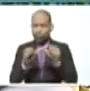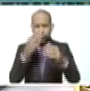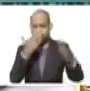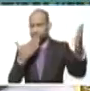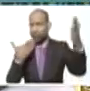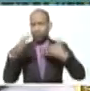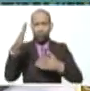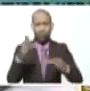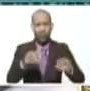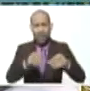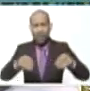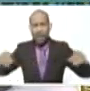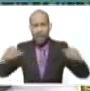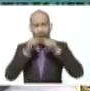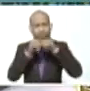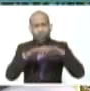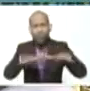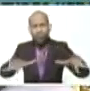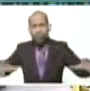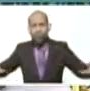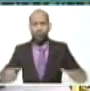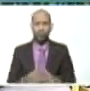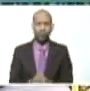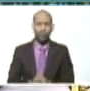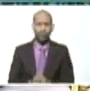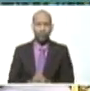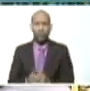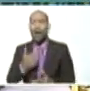tierra de gracia, aunque las